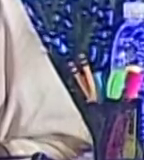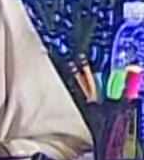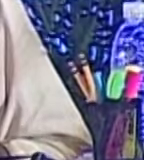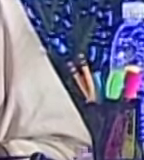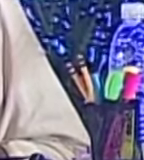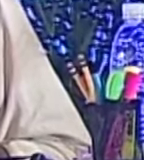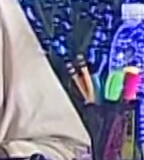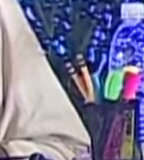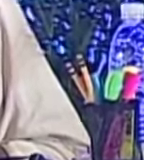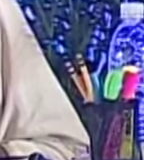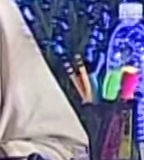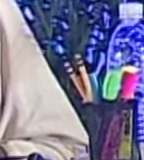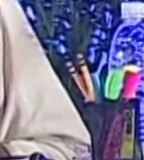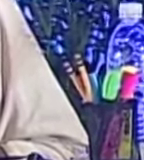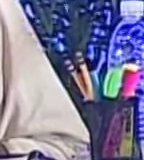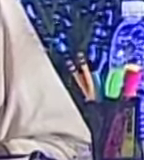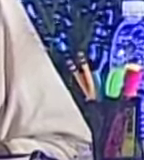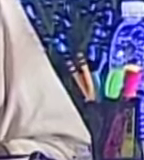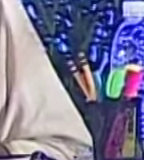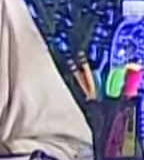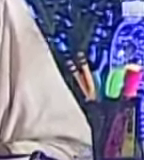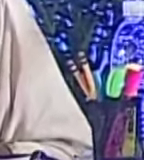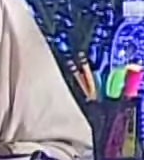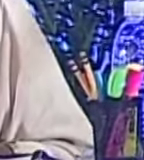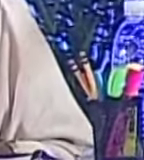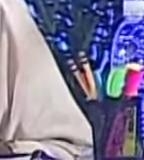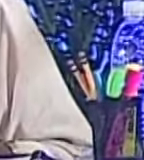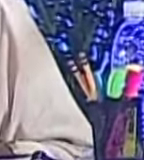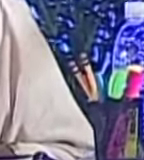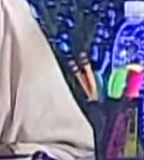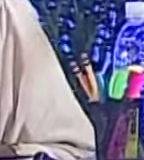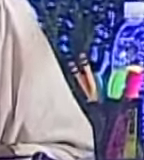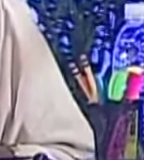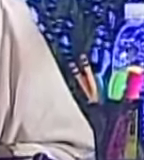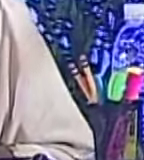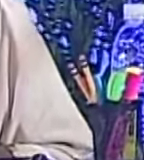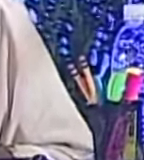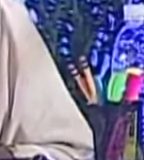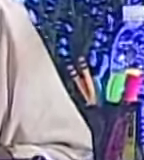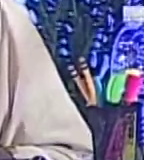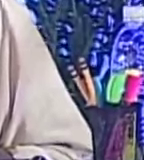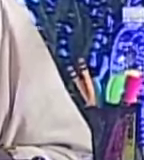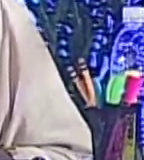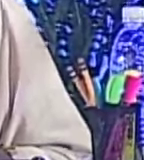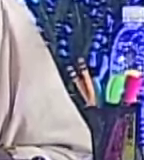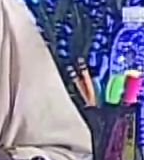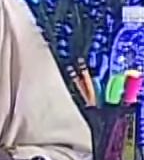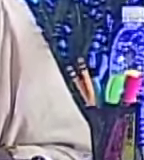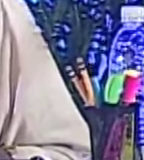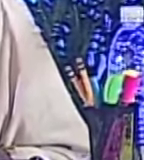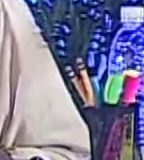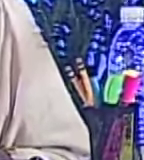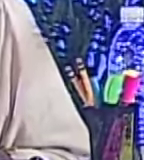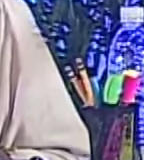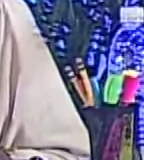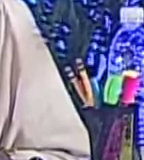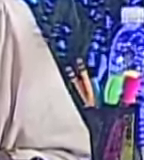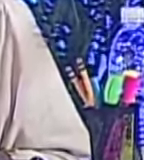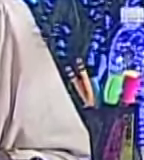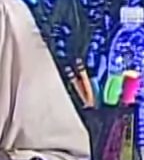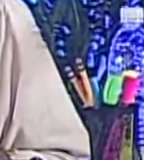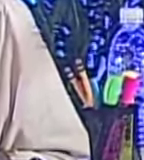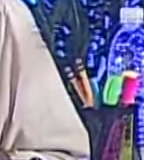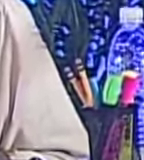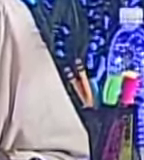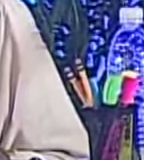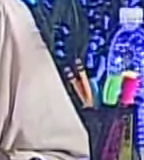porque lo que estamos construyendo es nuevo. El capitalismo es lo viejo y malo. El socialismo es lo nuevo